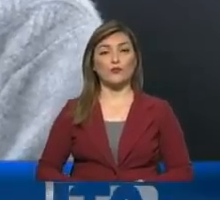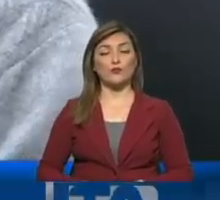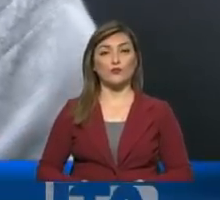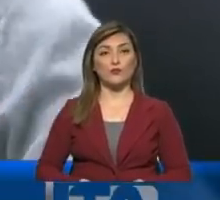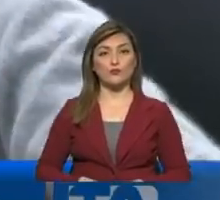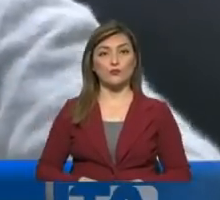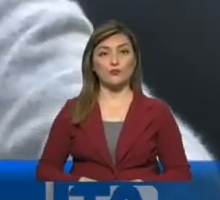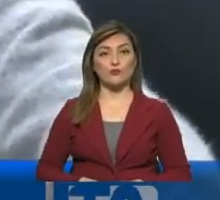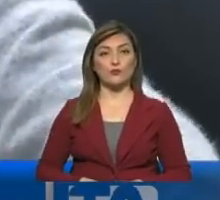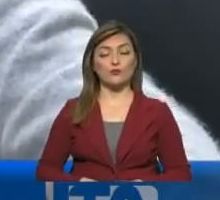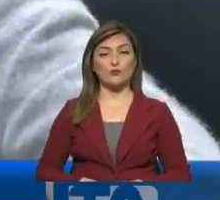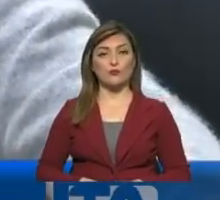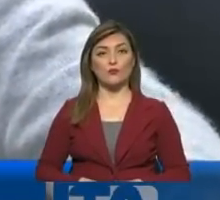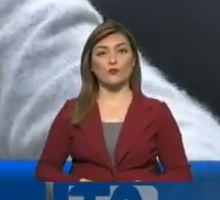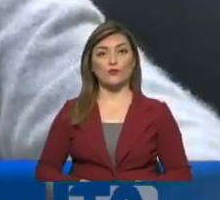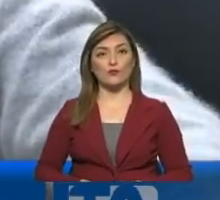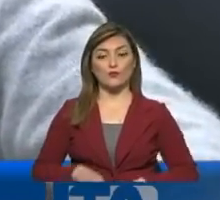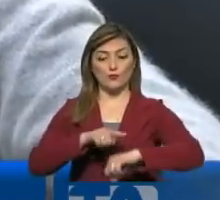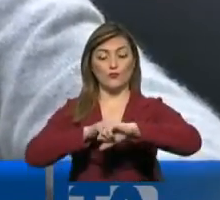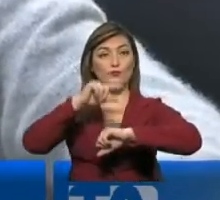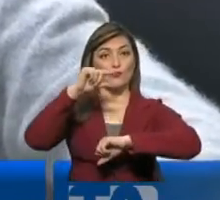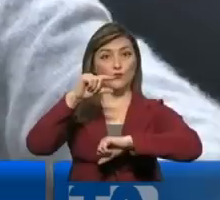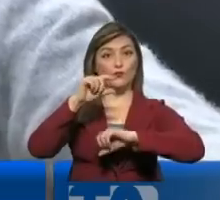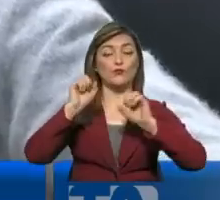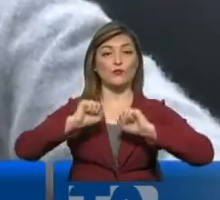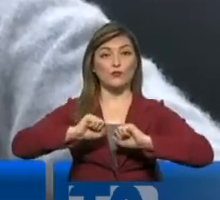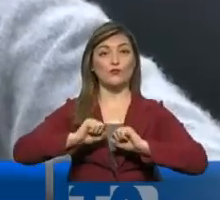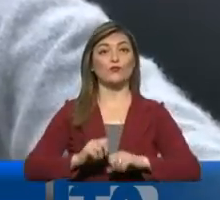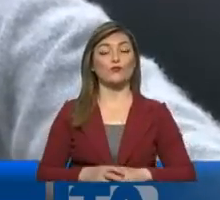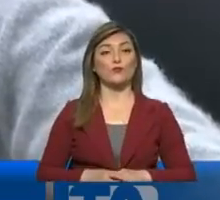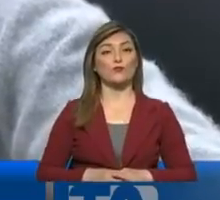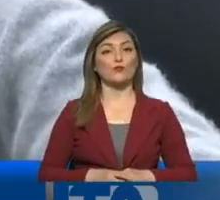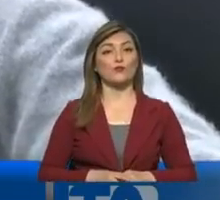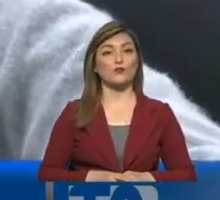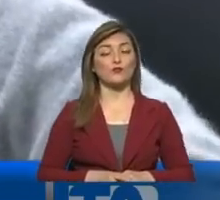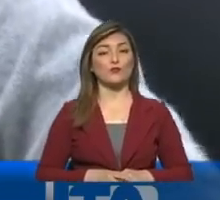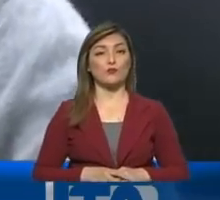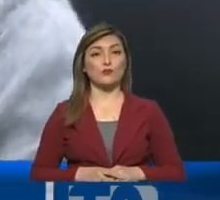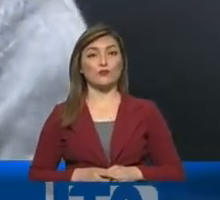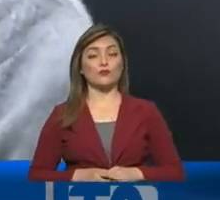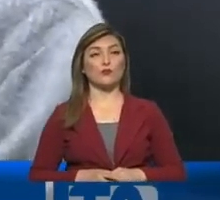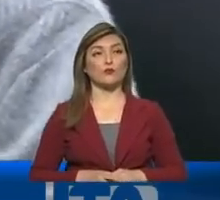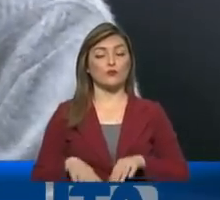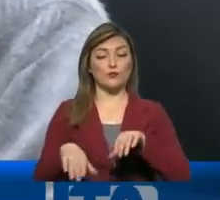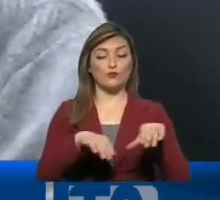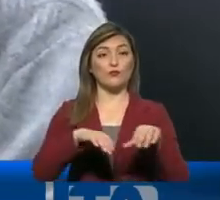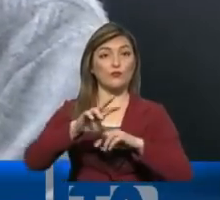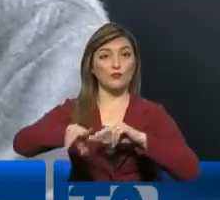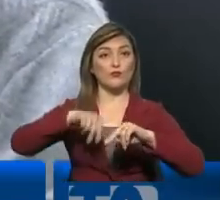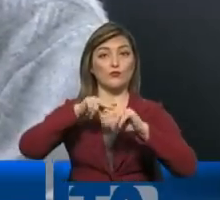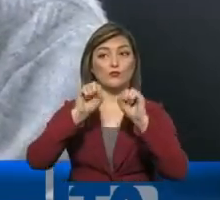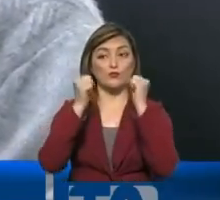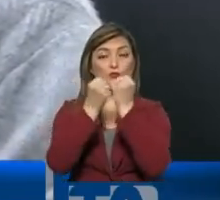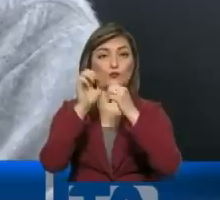lograr en el menor tiempo posible la normalidad de las actividades de la